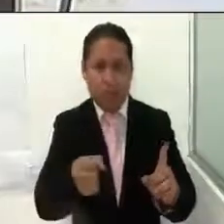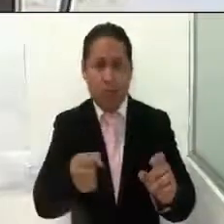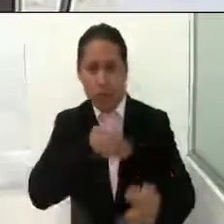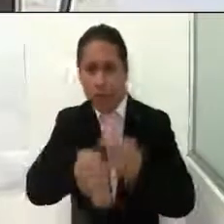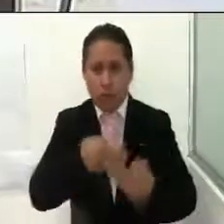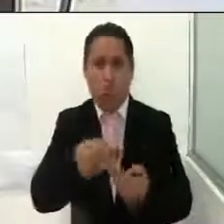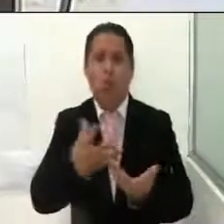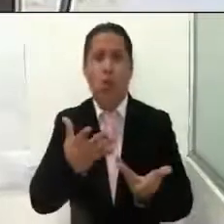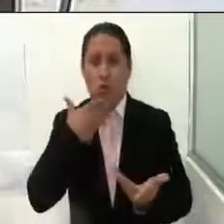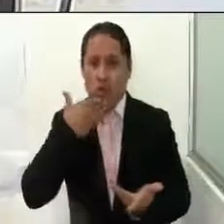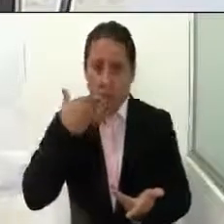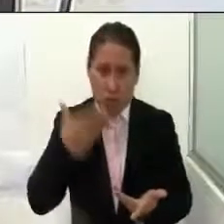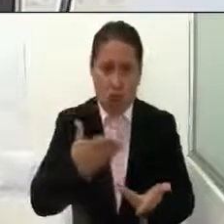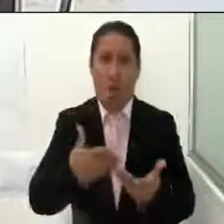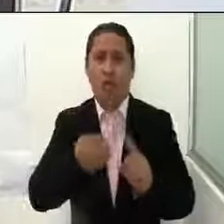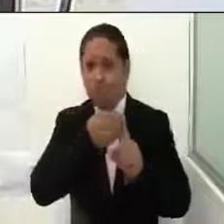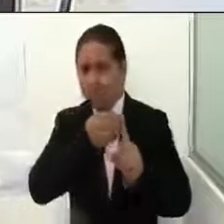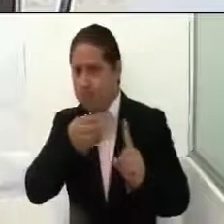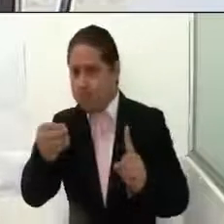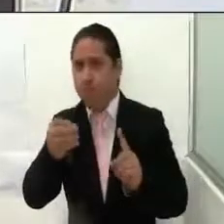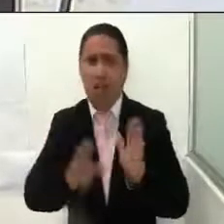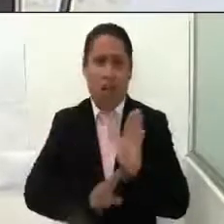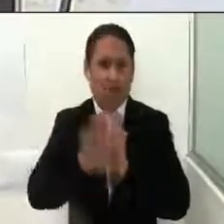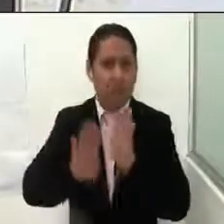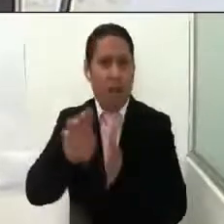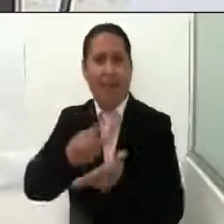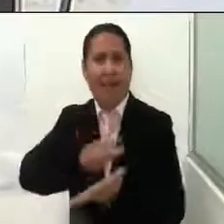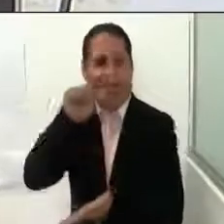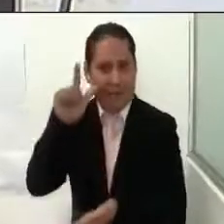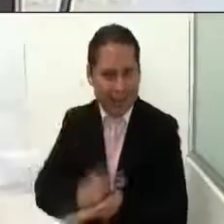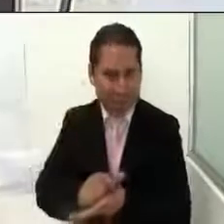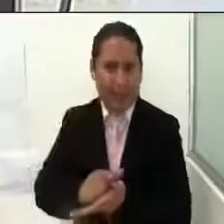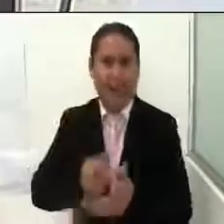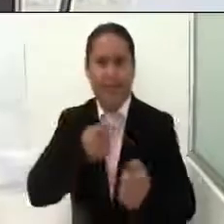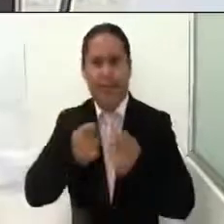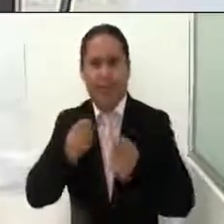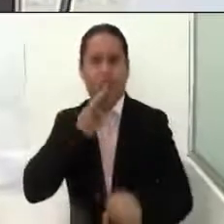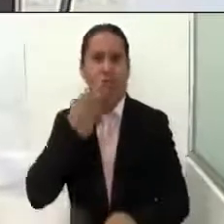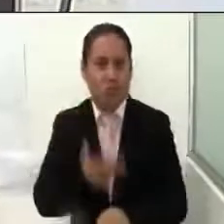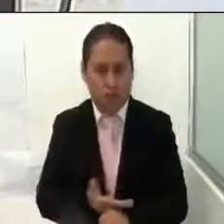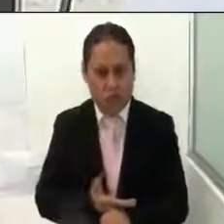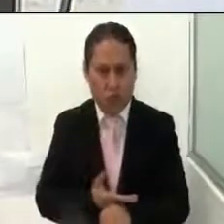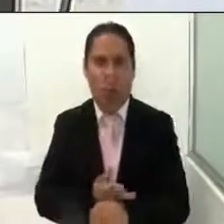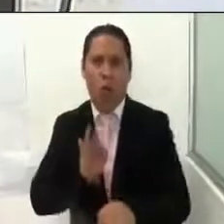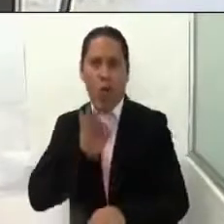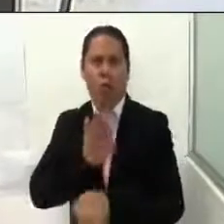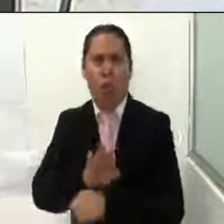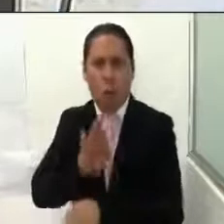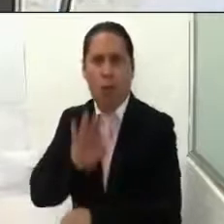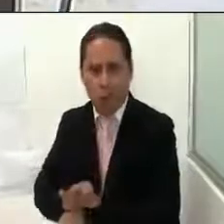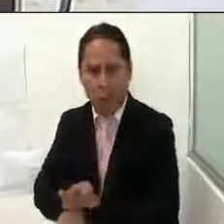y procedimientos de la ley general de responsabilidades administrativas preservando los principios